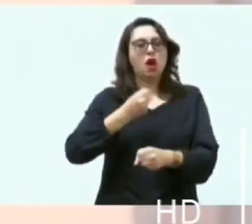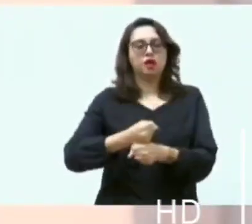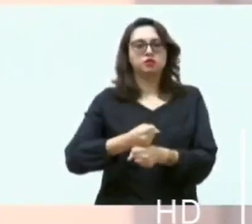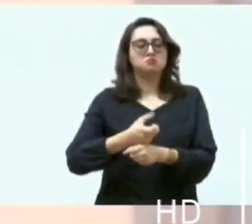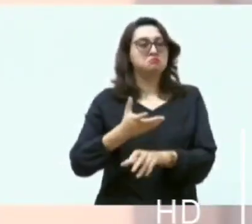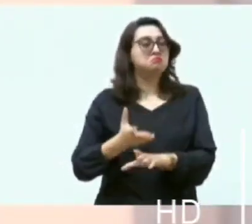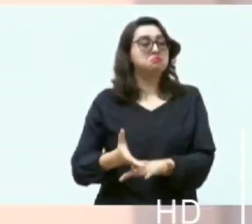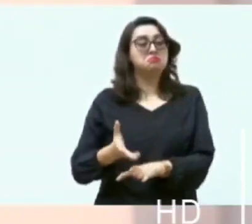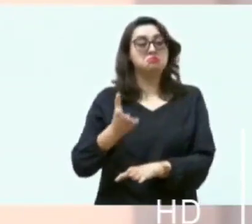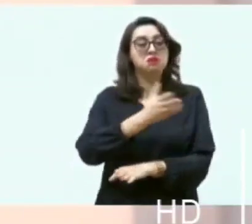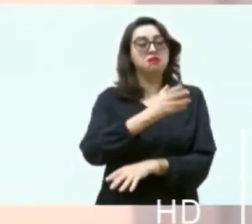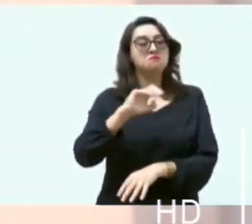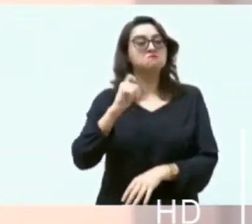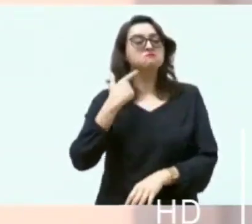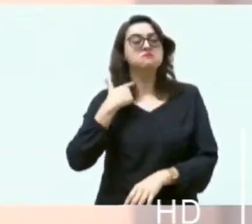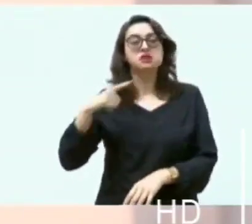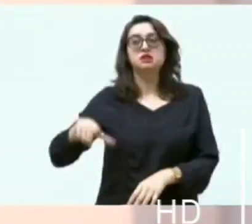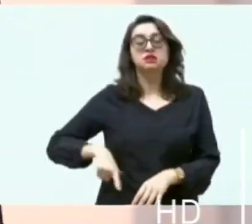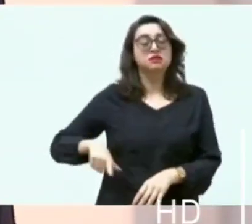nunca,